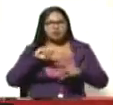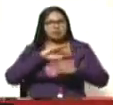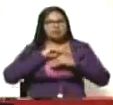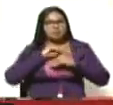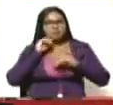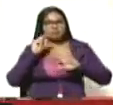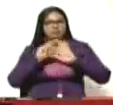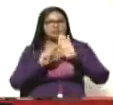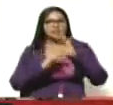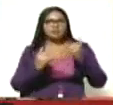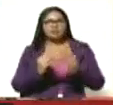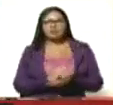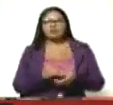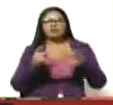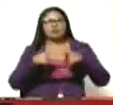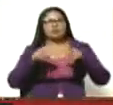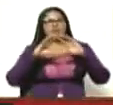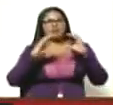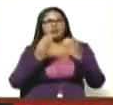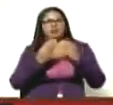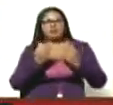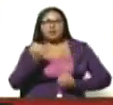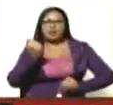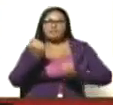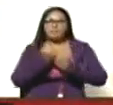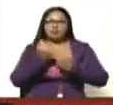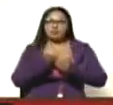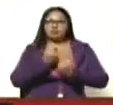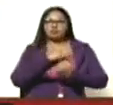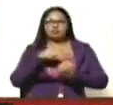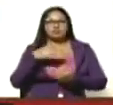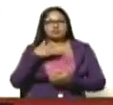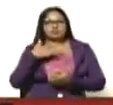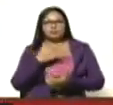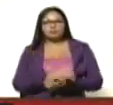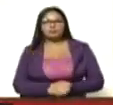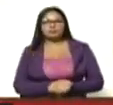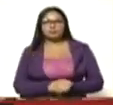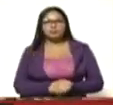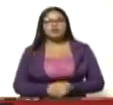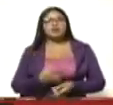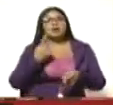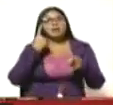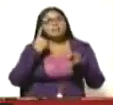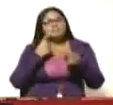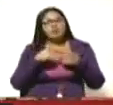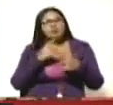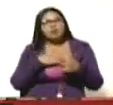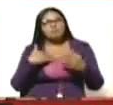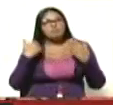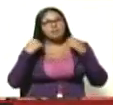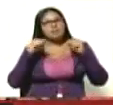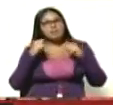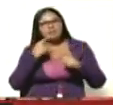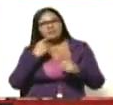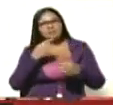reto de estar en las aulas de clase y contribuir con la sensibilidad. Pero quiero poner en práctica,